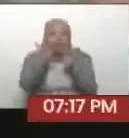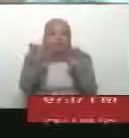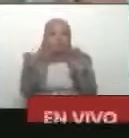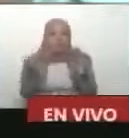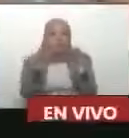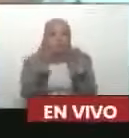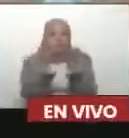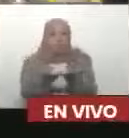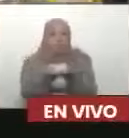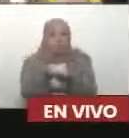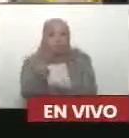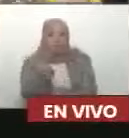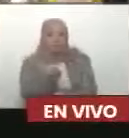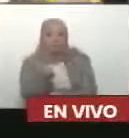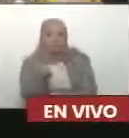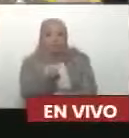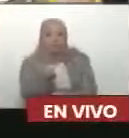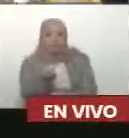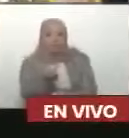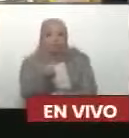reina de Venezuela.